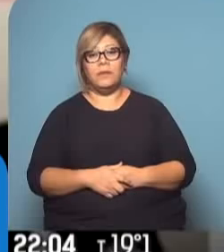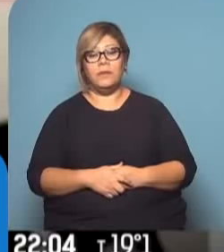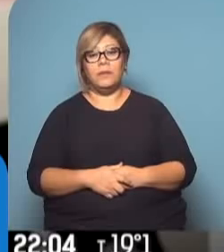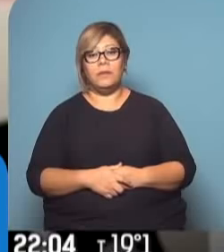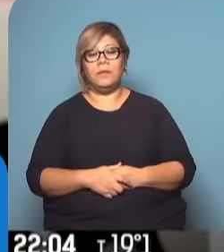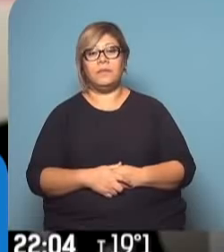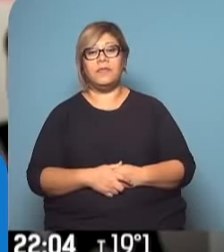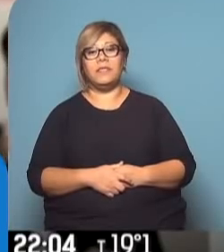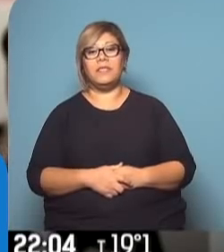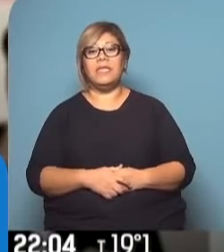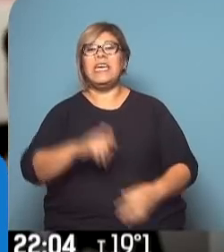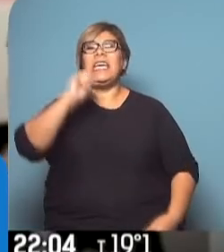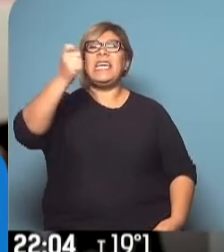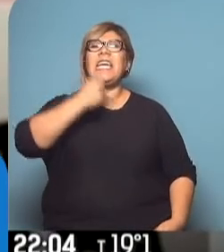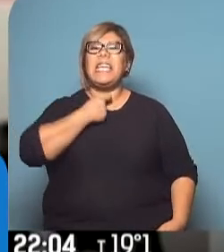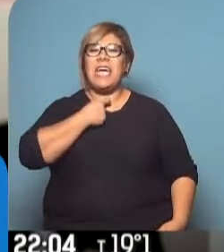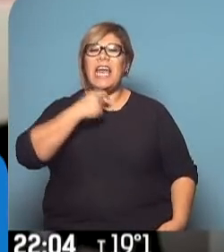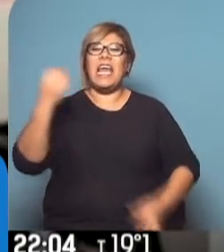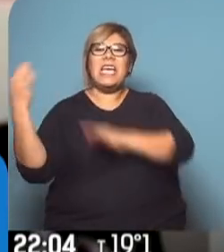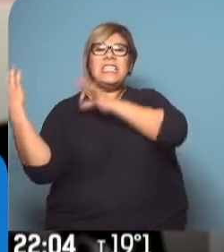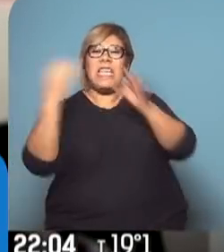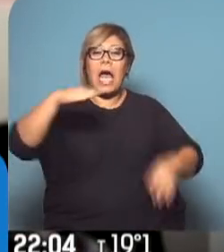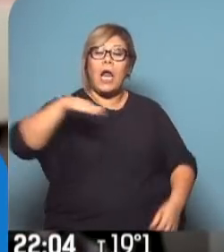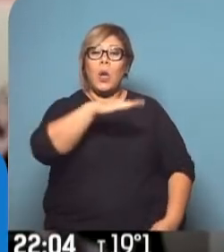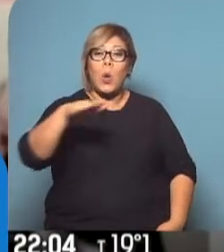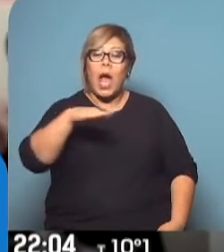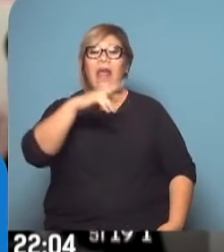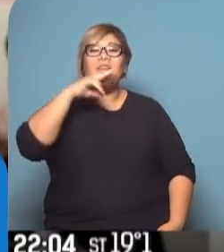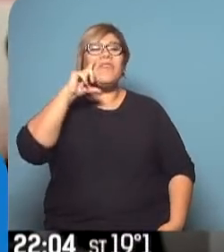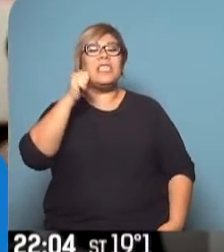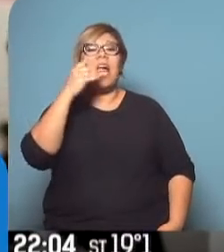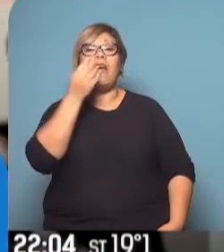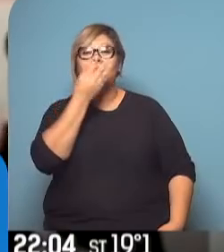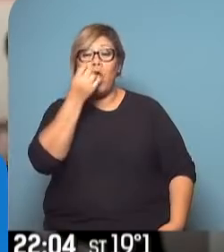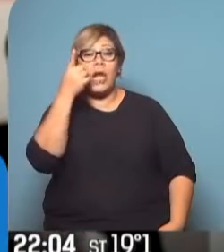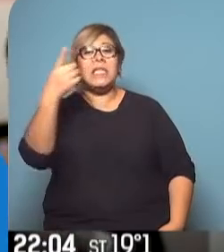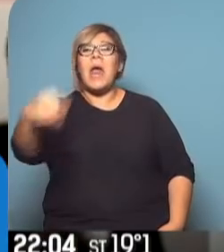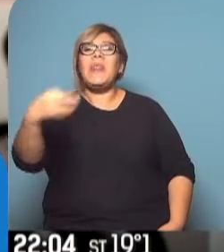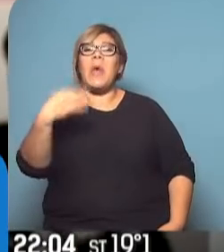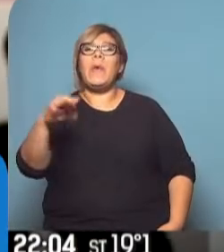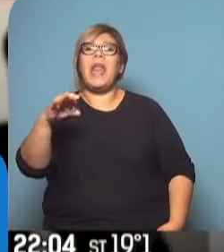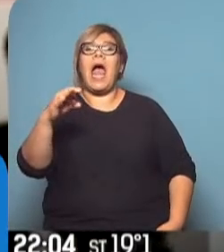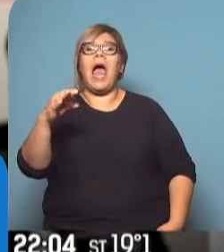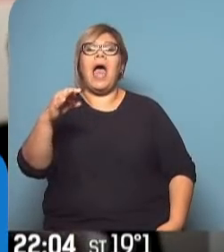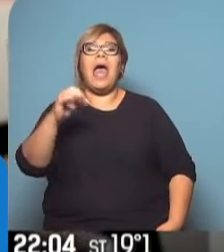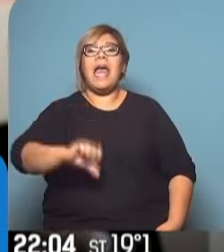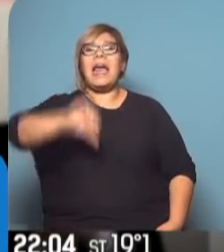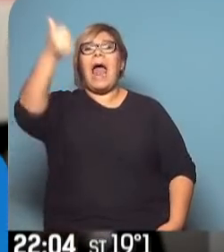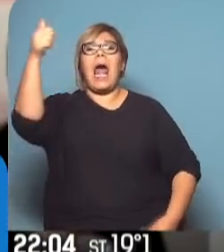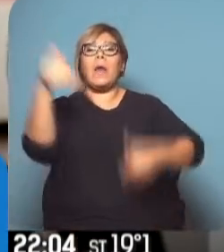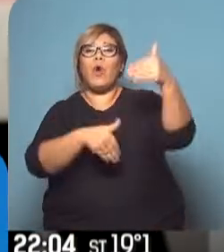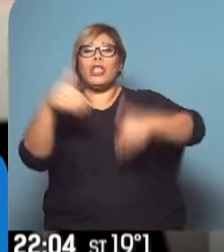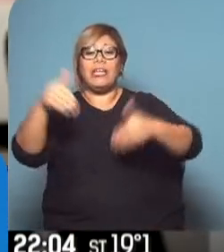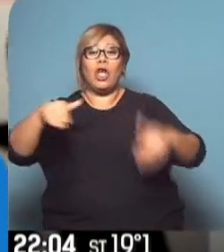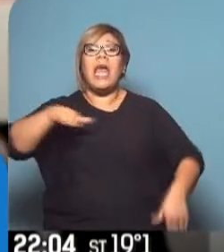Quien quiere llegar a Miraflores solo tiene que cumplir un requisito: ganar las elecciones con el voto del pueblo, que es la